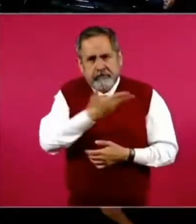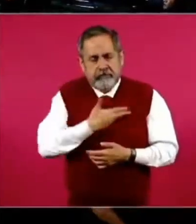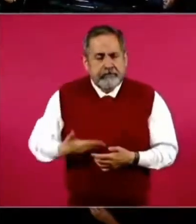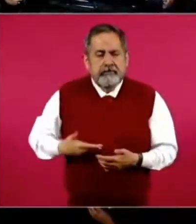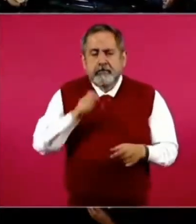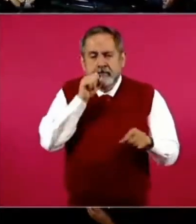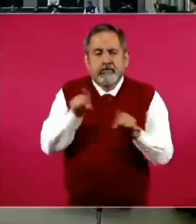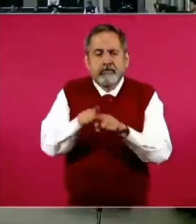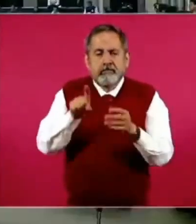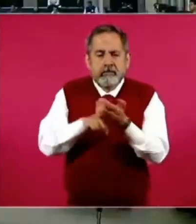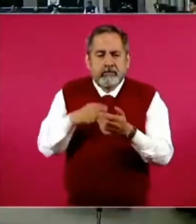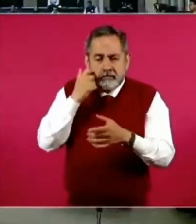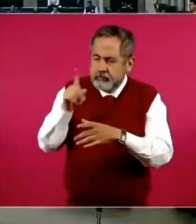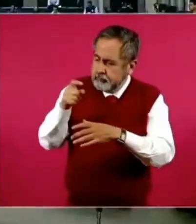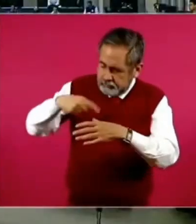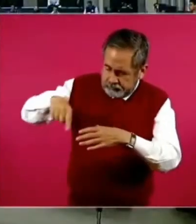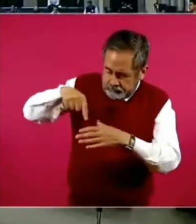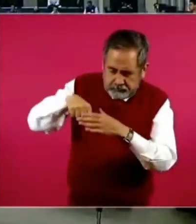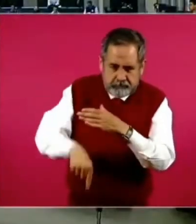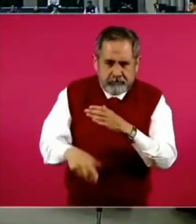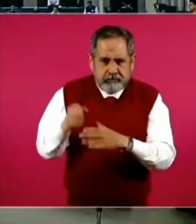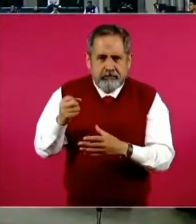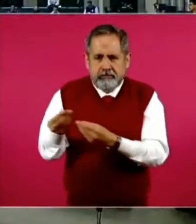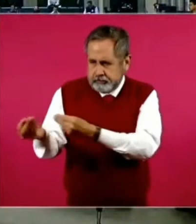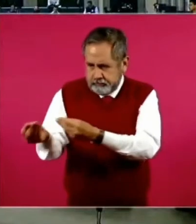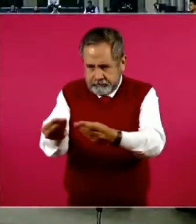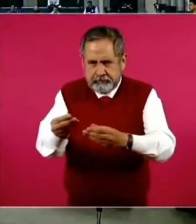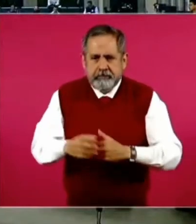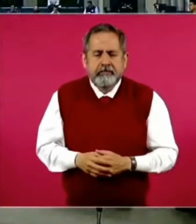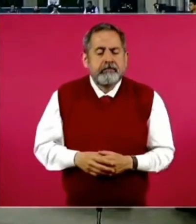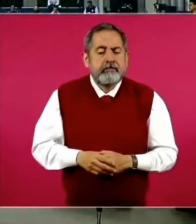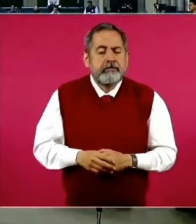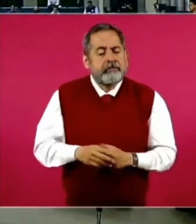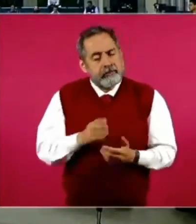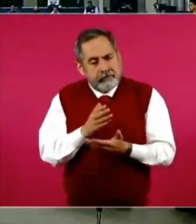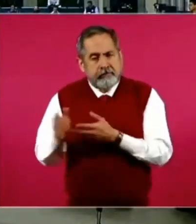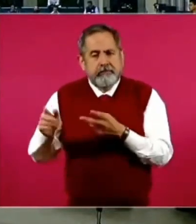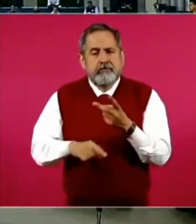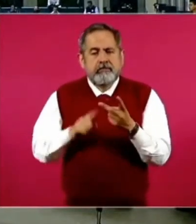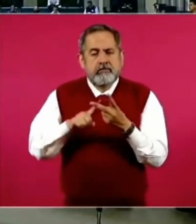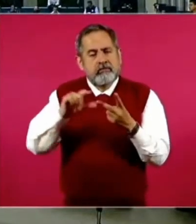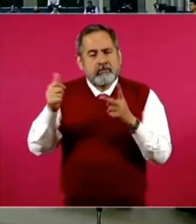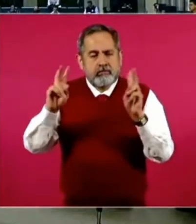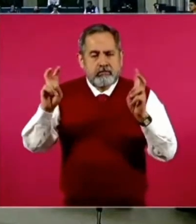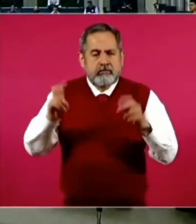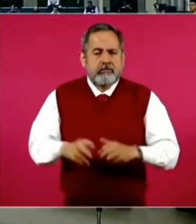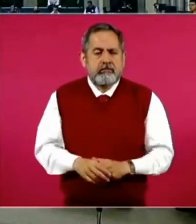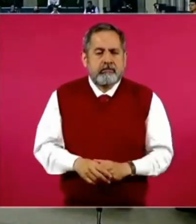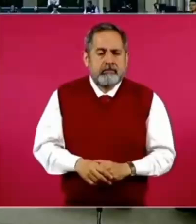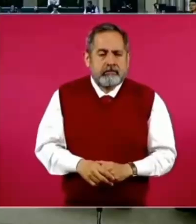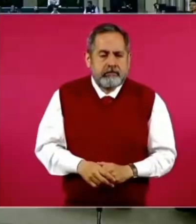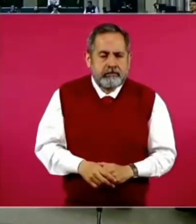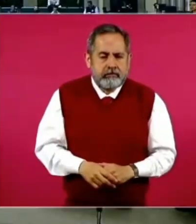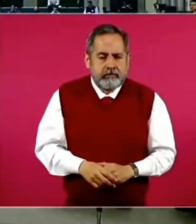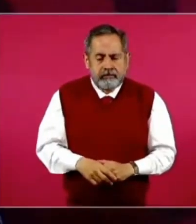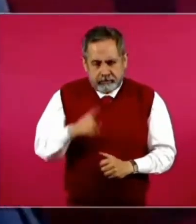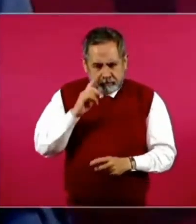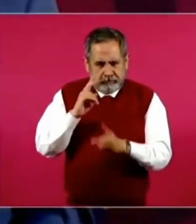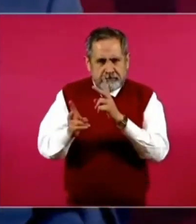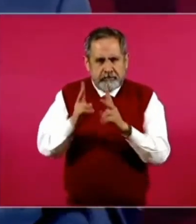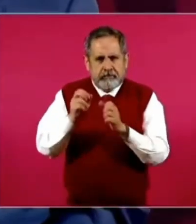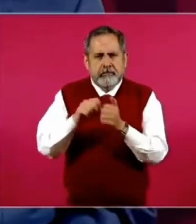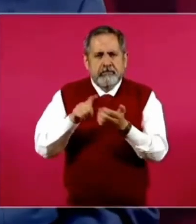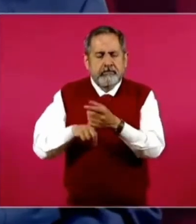también quieren un pozo. Sí, me hace favor. Y eso, y ahorita le toco otro tema, presidente. Sí, vamos a ver lo